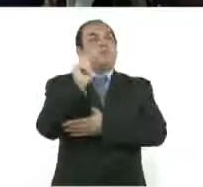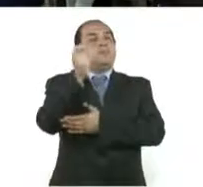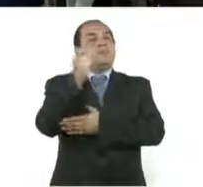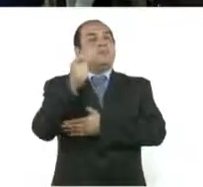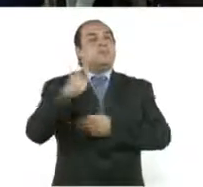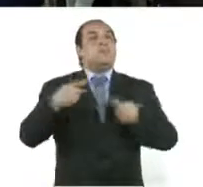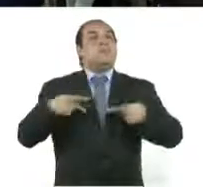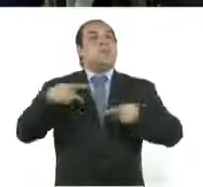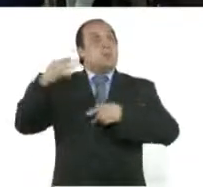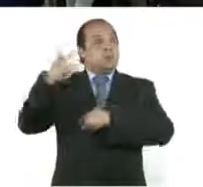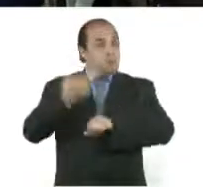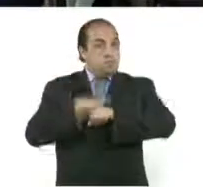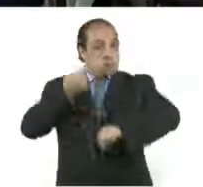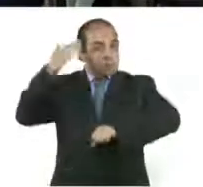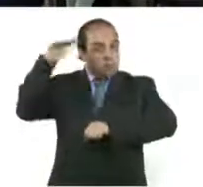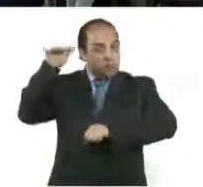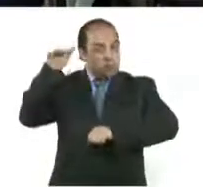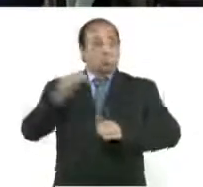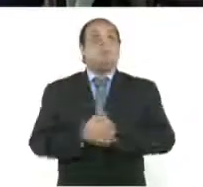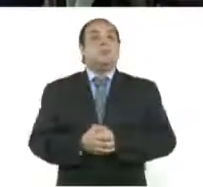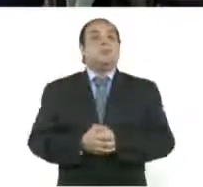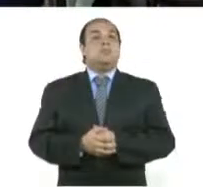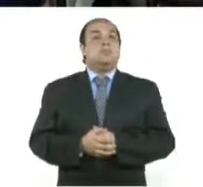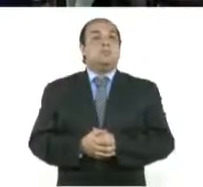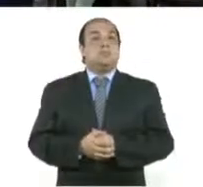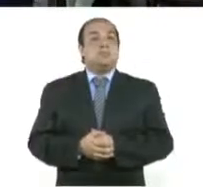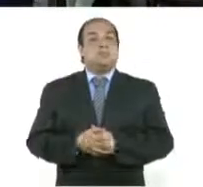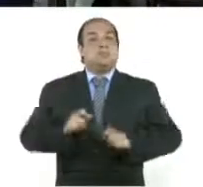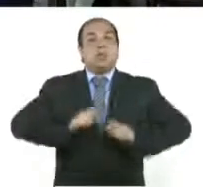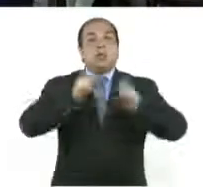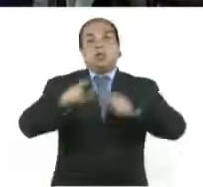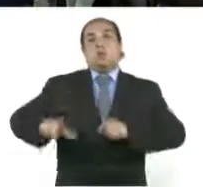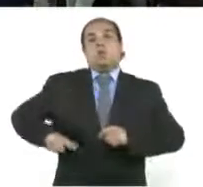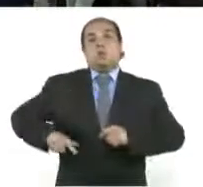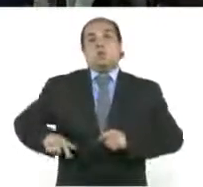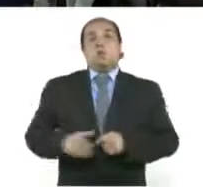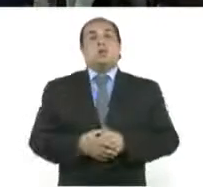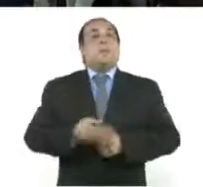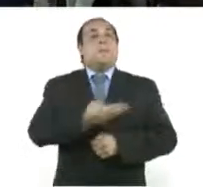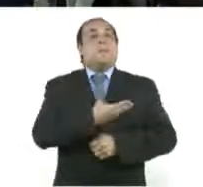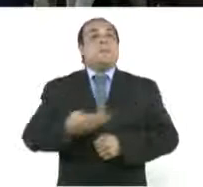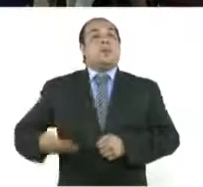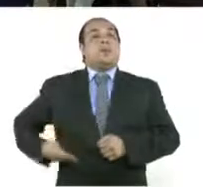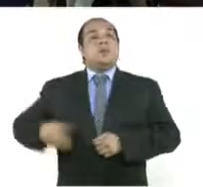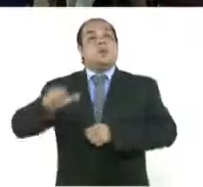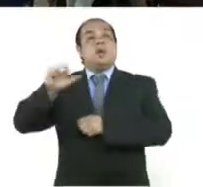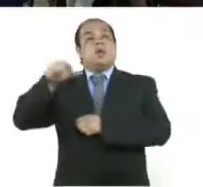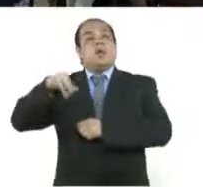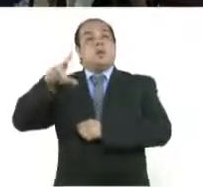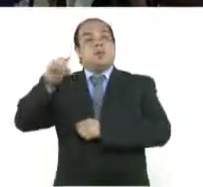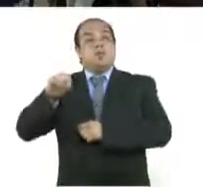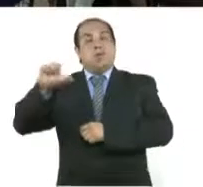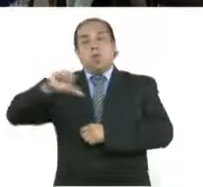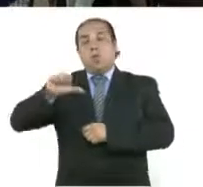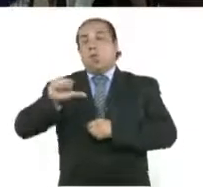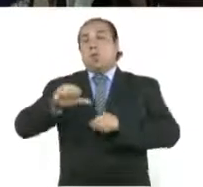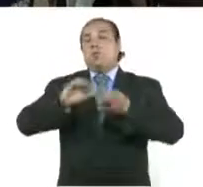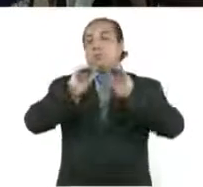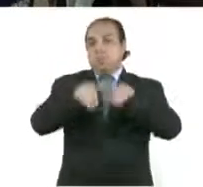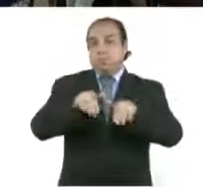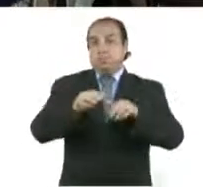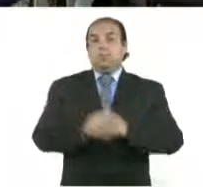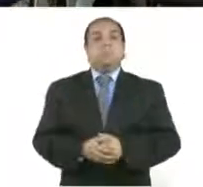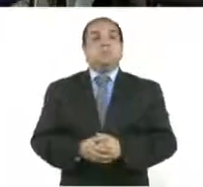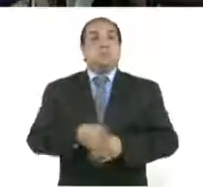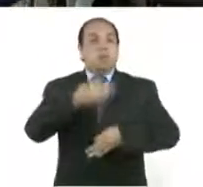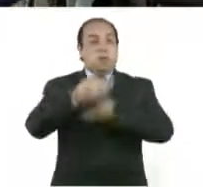persona mayor, que da el gobierno del presidente López Obrador. El día de hoy se hace el registro